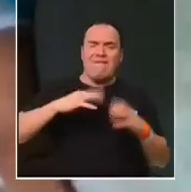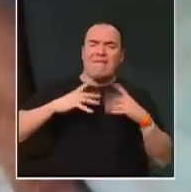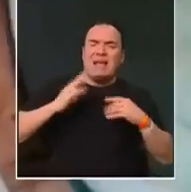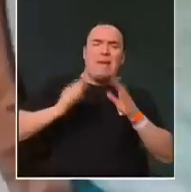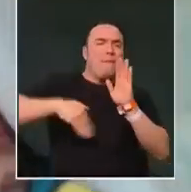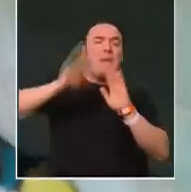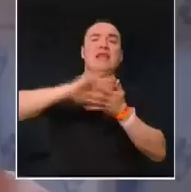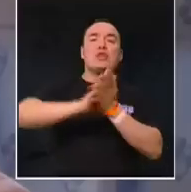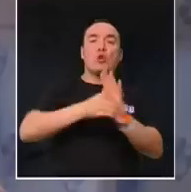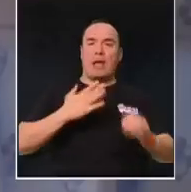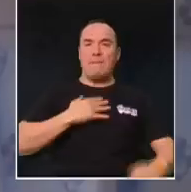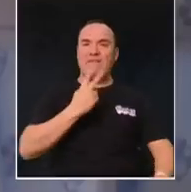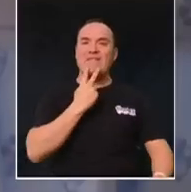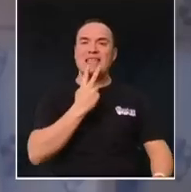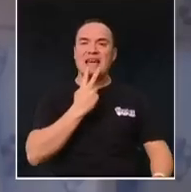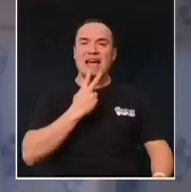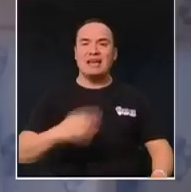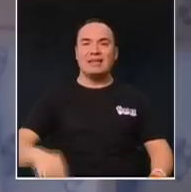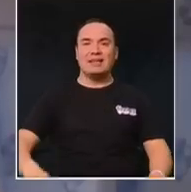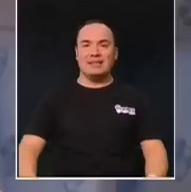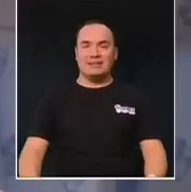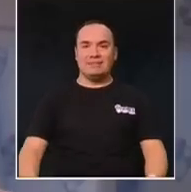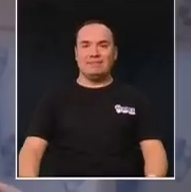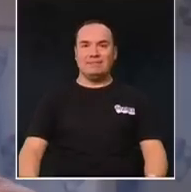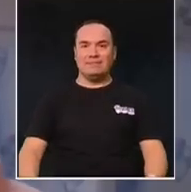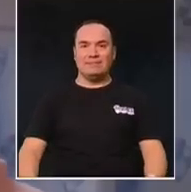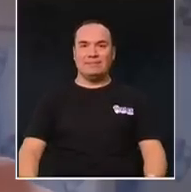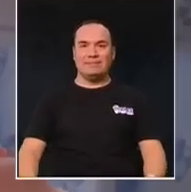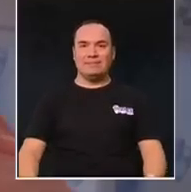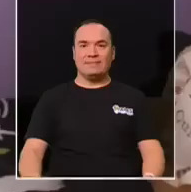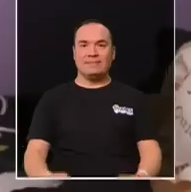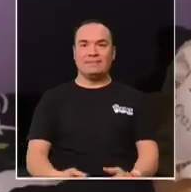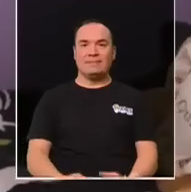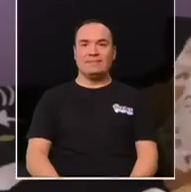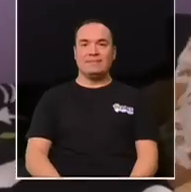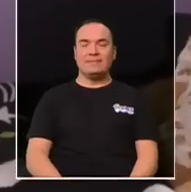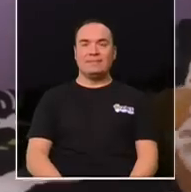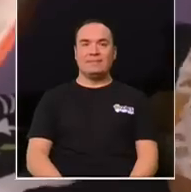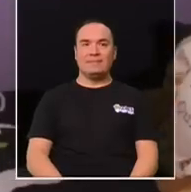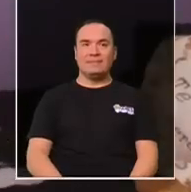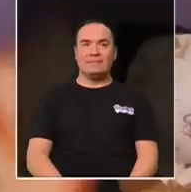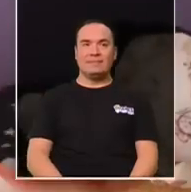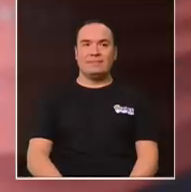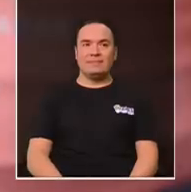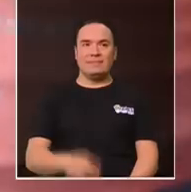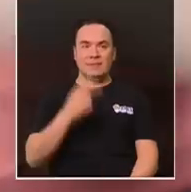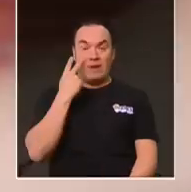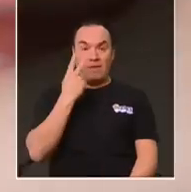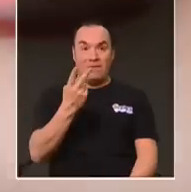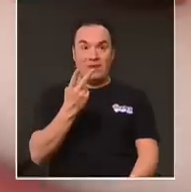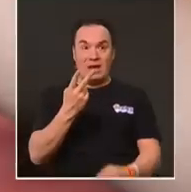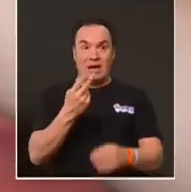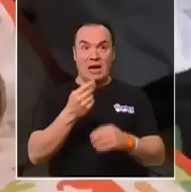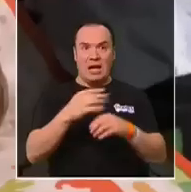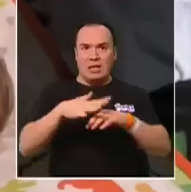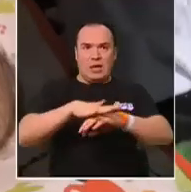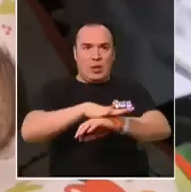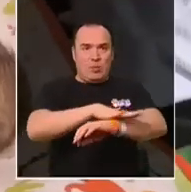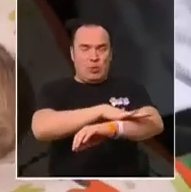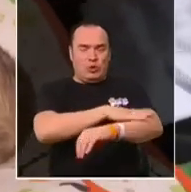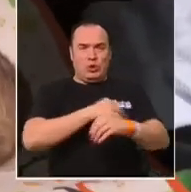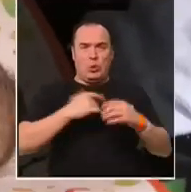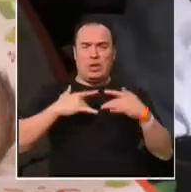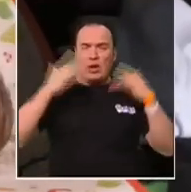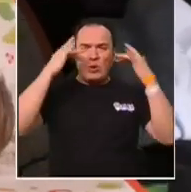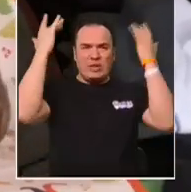mi vida. verla con esa emoción a ella, con esa